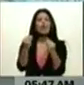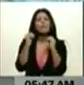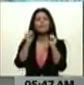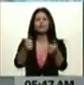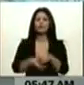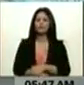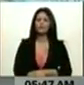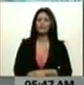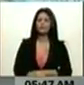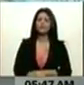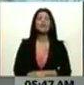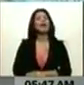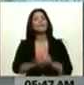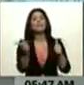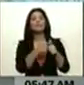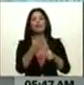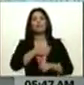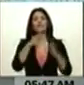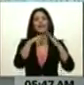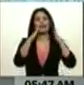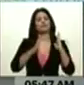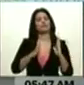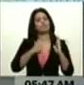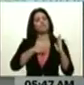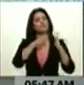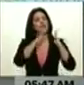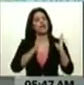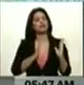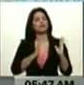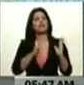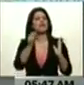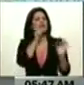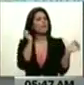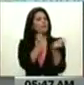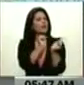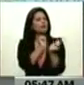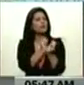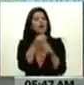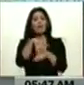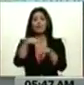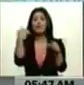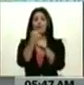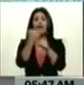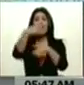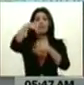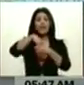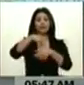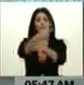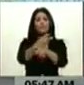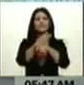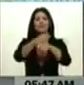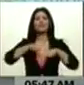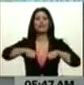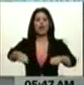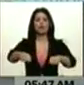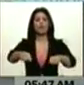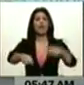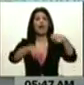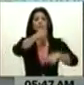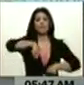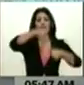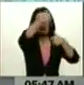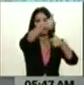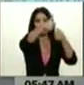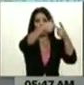La ley entra por casa, compadre. Los detenidos son de los bicentenarios. Del presidente para abajo.